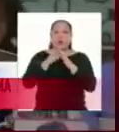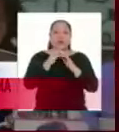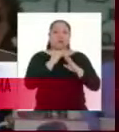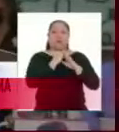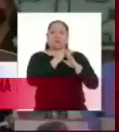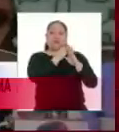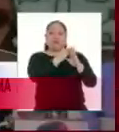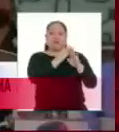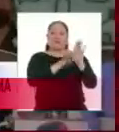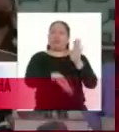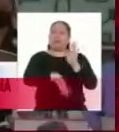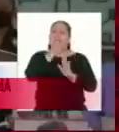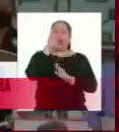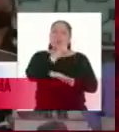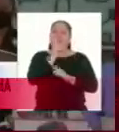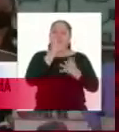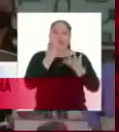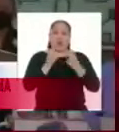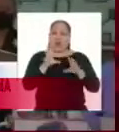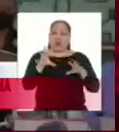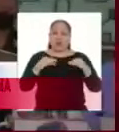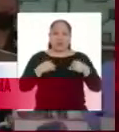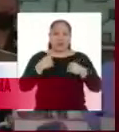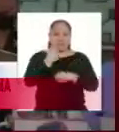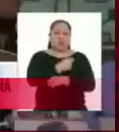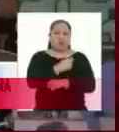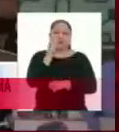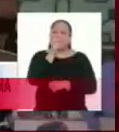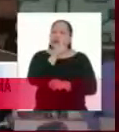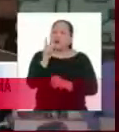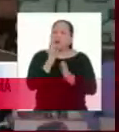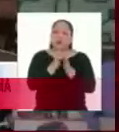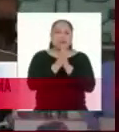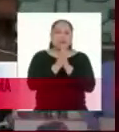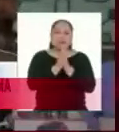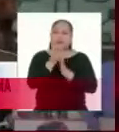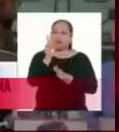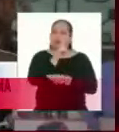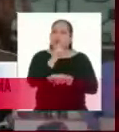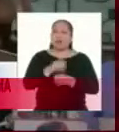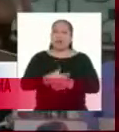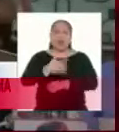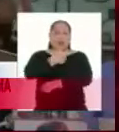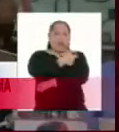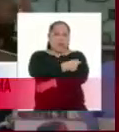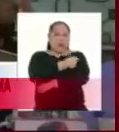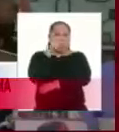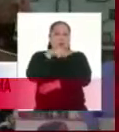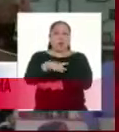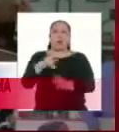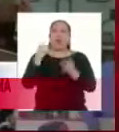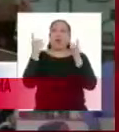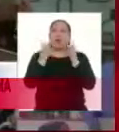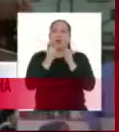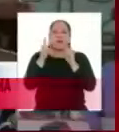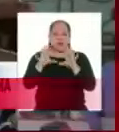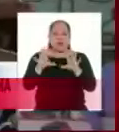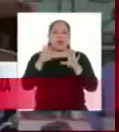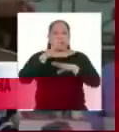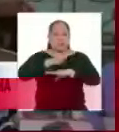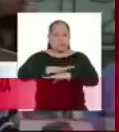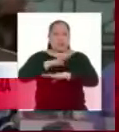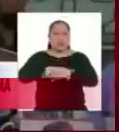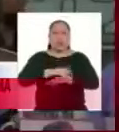una resistencia mayor, y esto no debe ser así. La vacuna es perfectamente